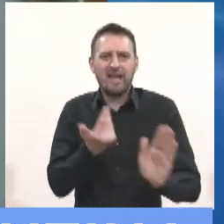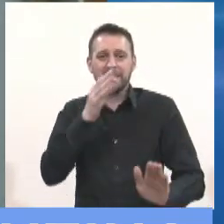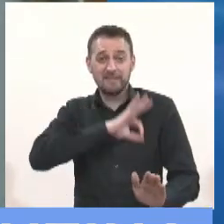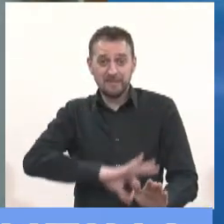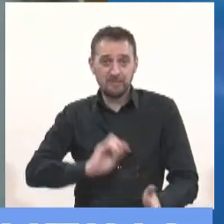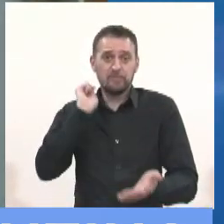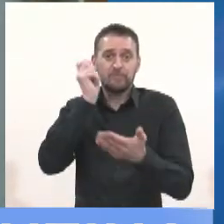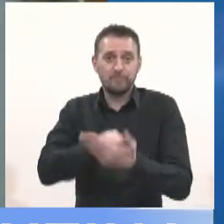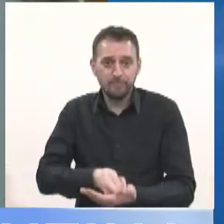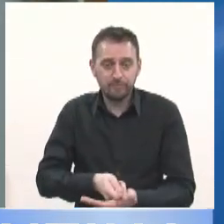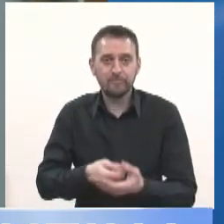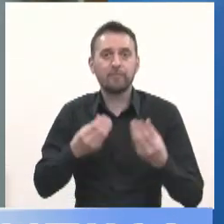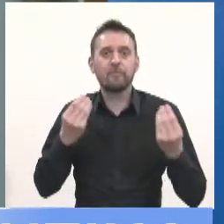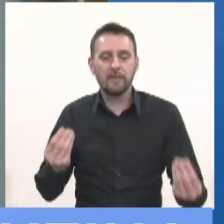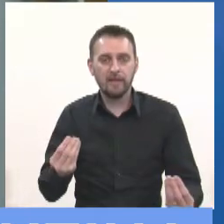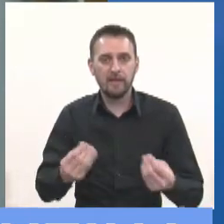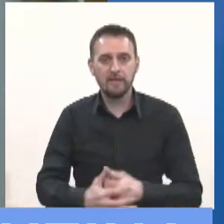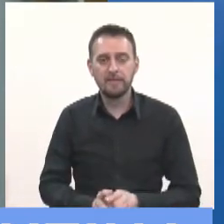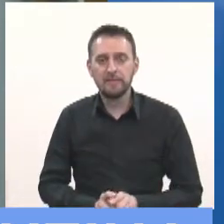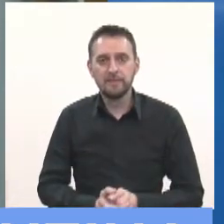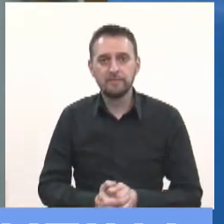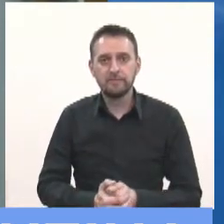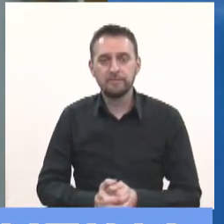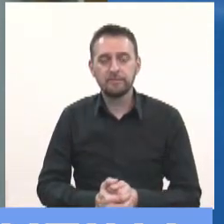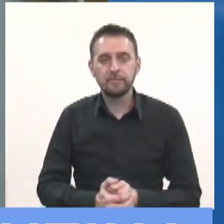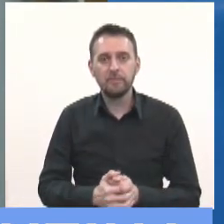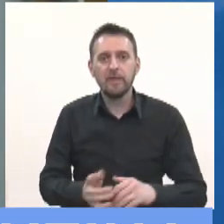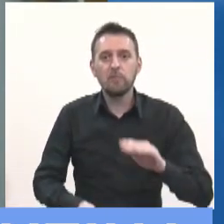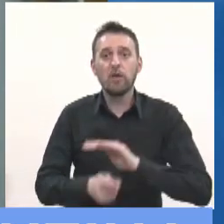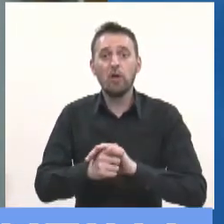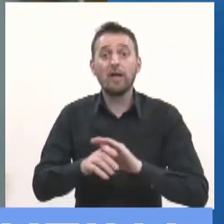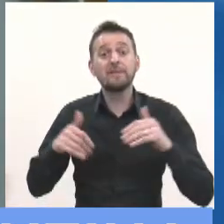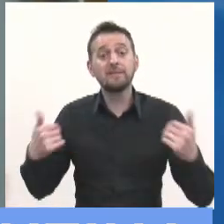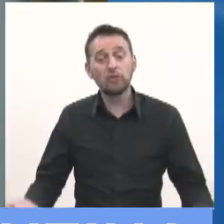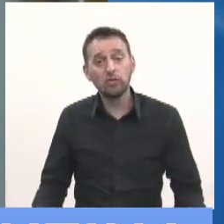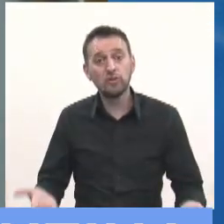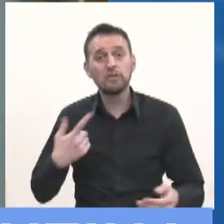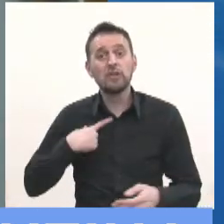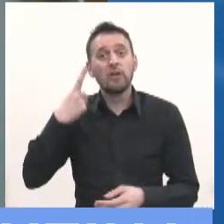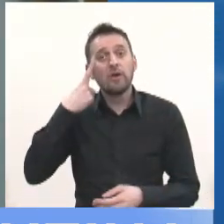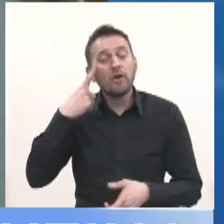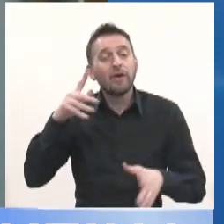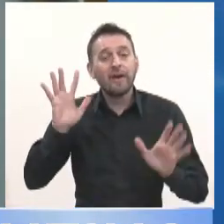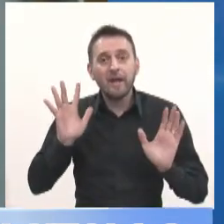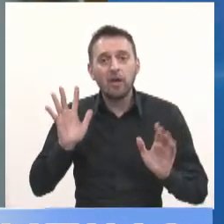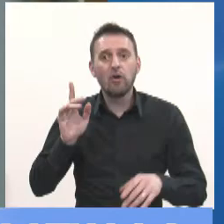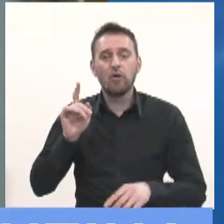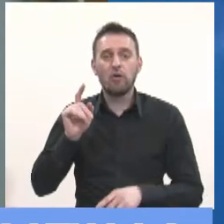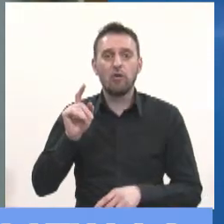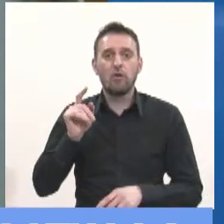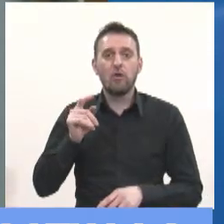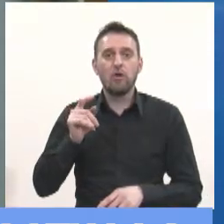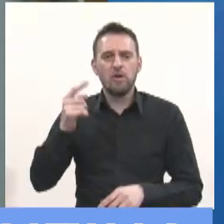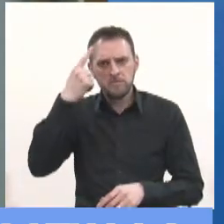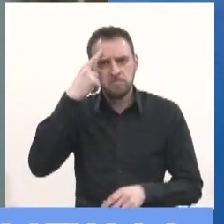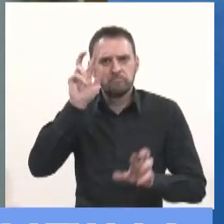percibió y cobró por todas nuestras exportaciones. Por lo tanto, creo que es absolutamente